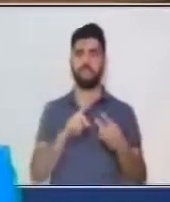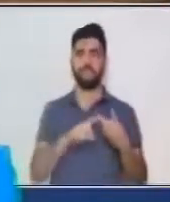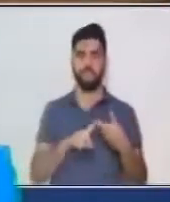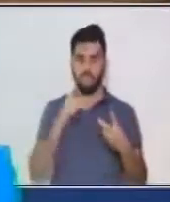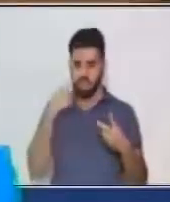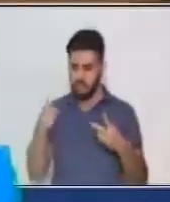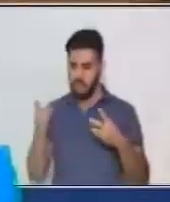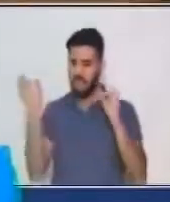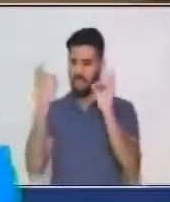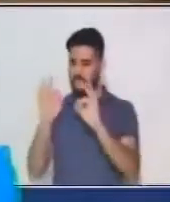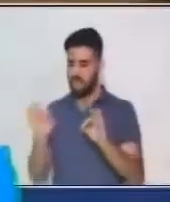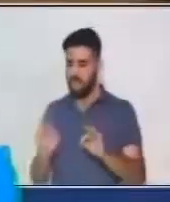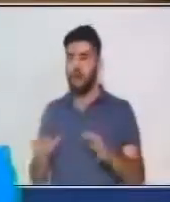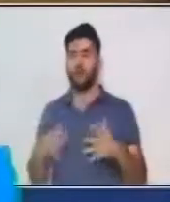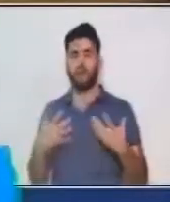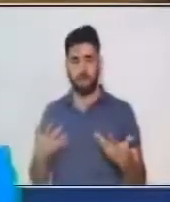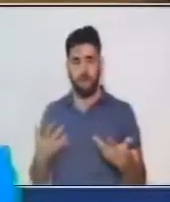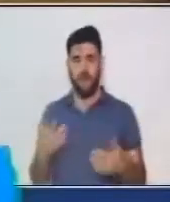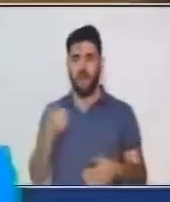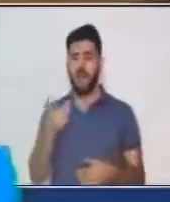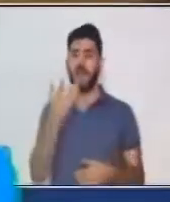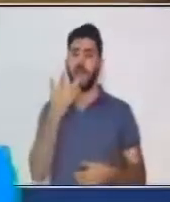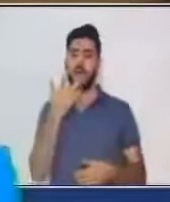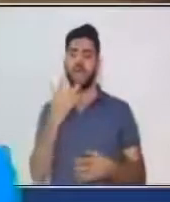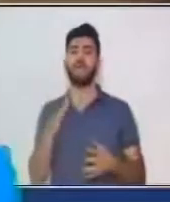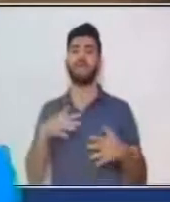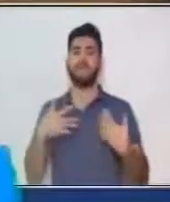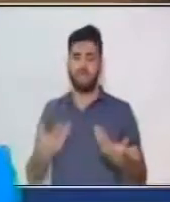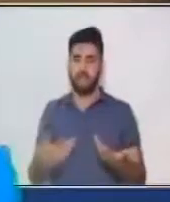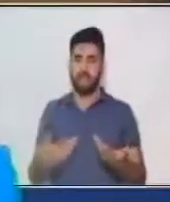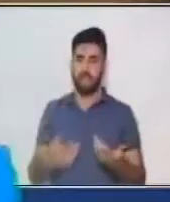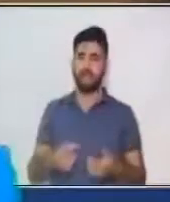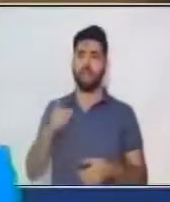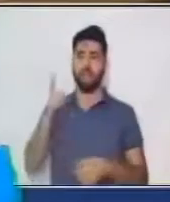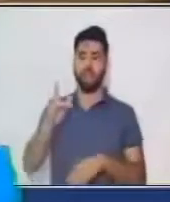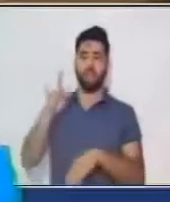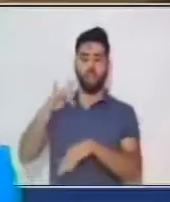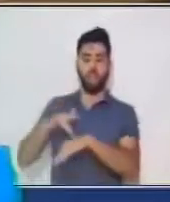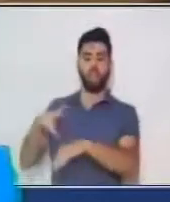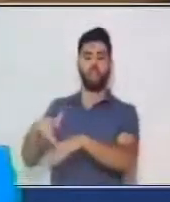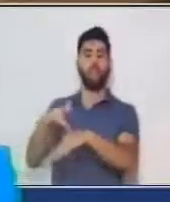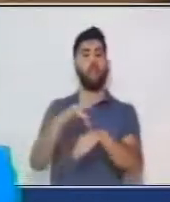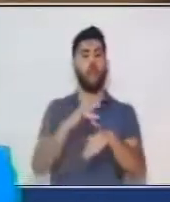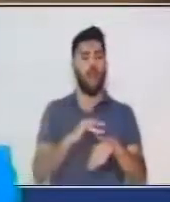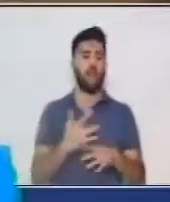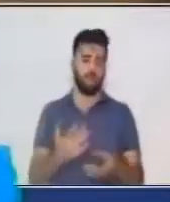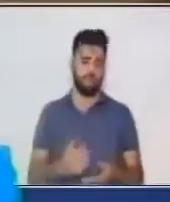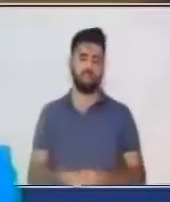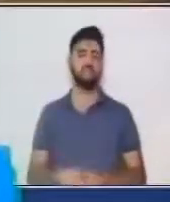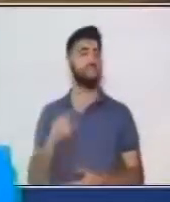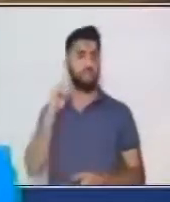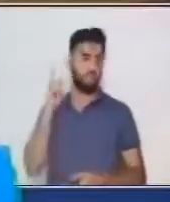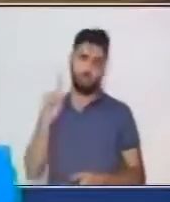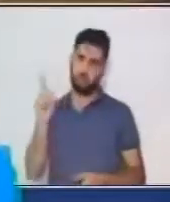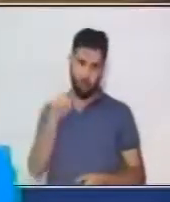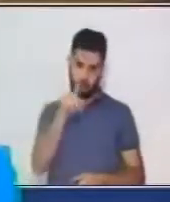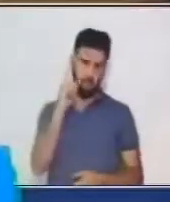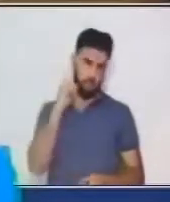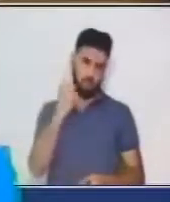¿Cómo es? ¿A qué sabe? ¿Cómo se siente? ¿Y qué sonido